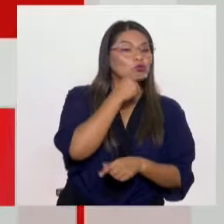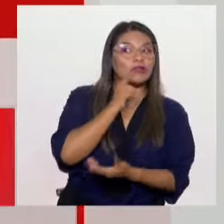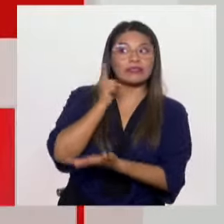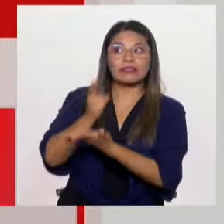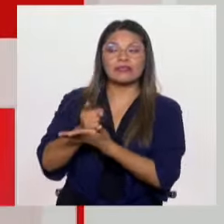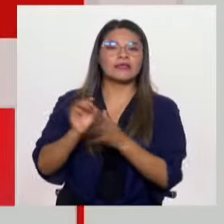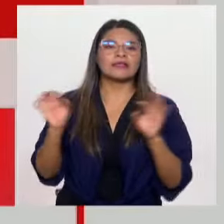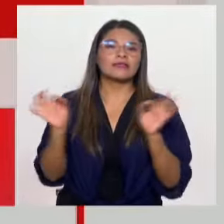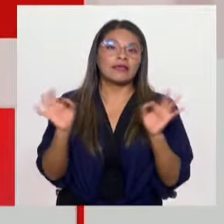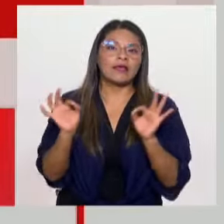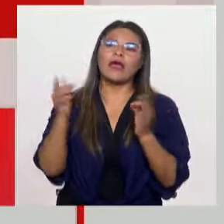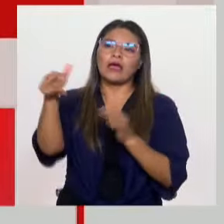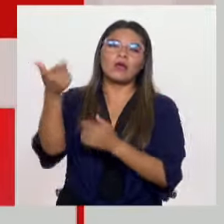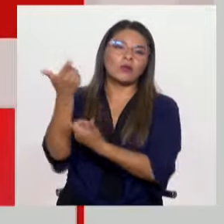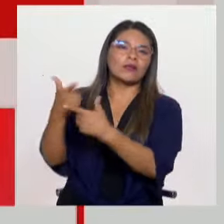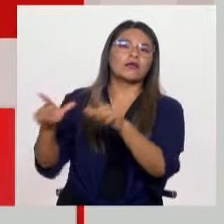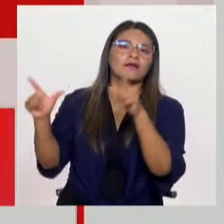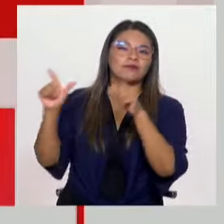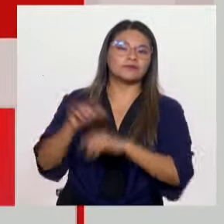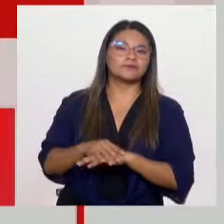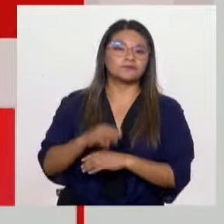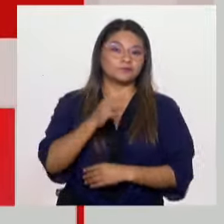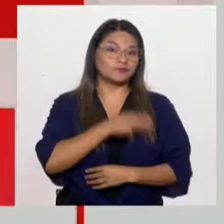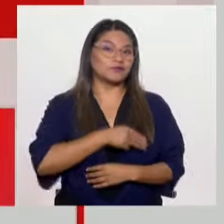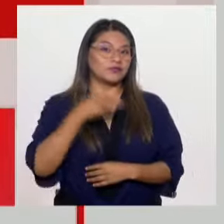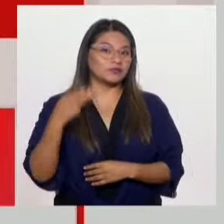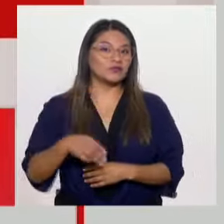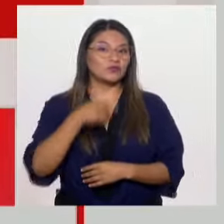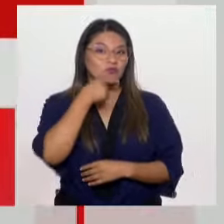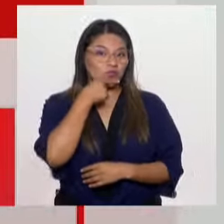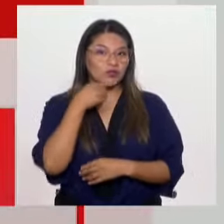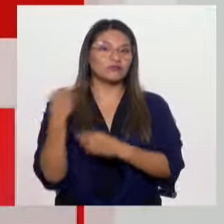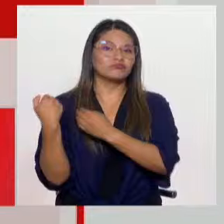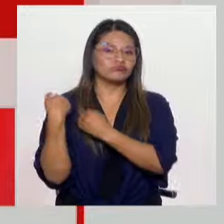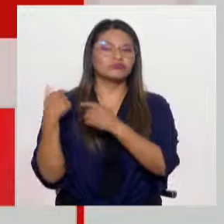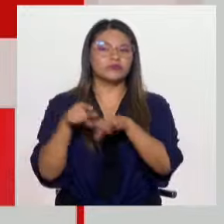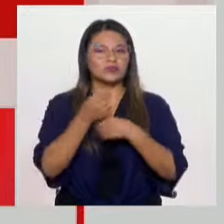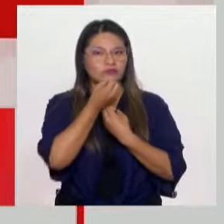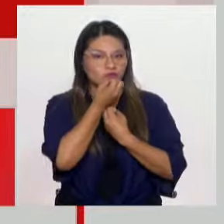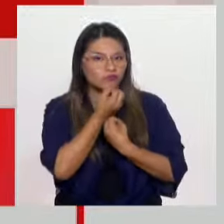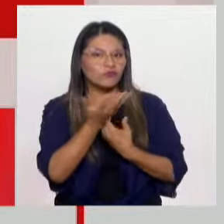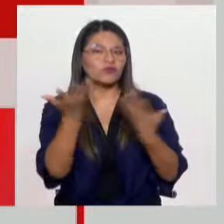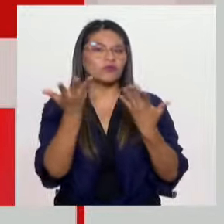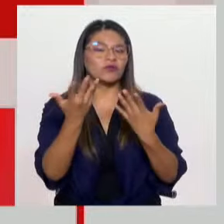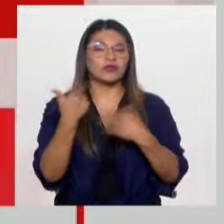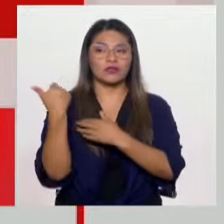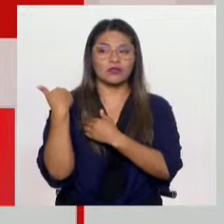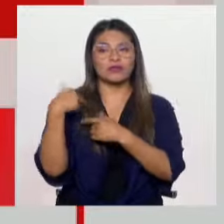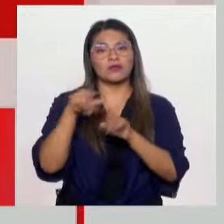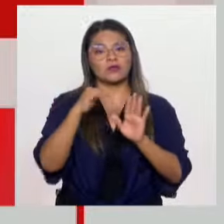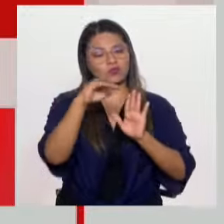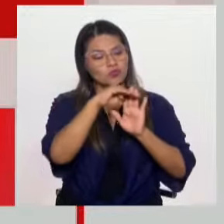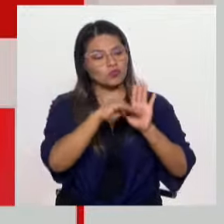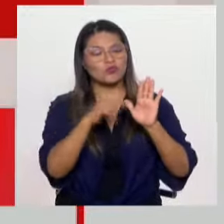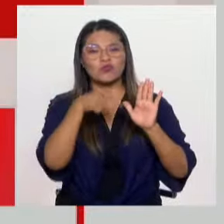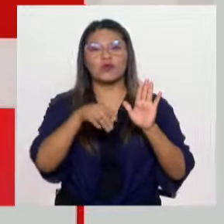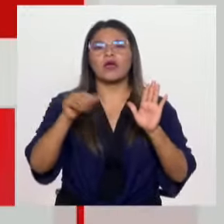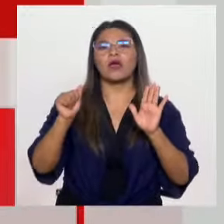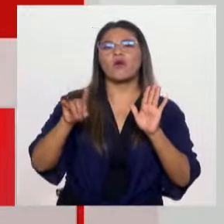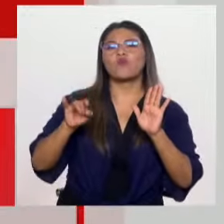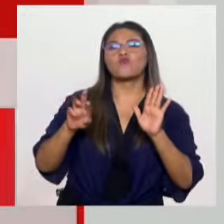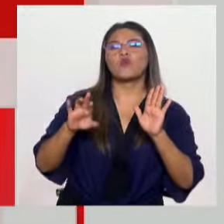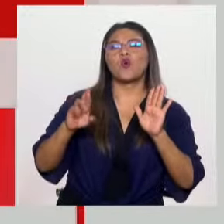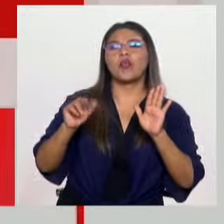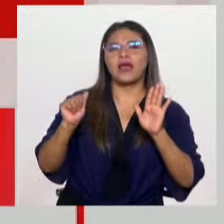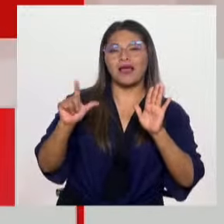la víctima. El Ministerio de la Mujer y Poblaciones Vulnerables informó que el equipo del Programa Nacional Aurora